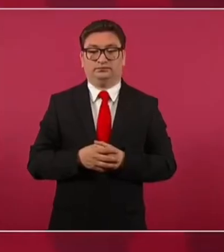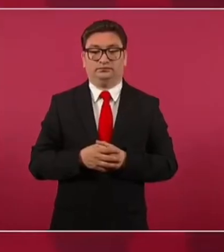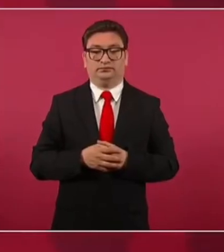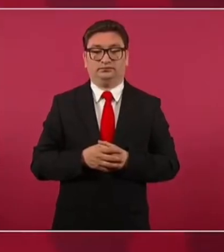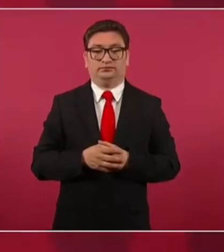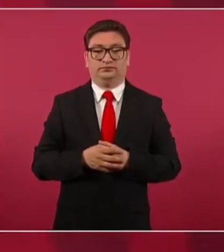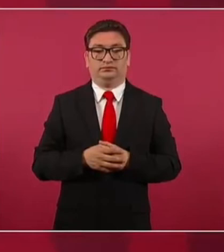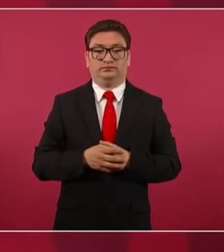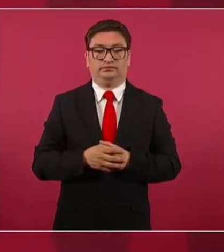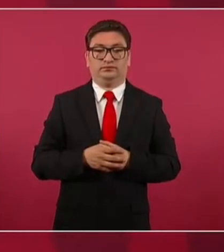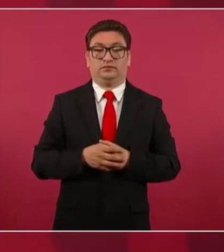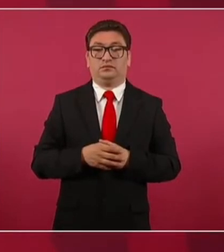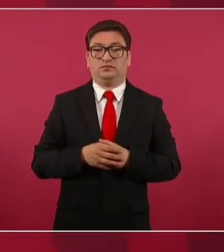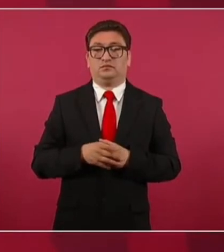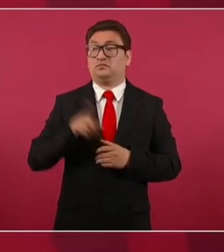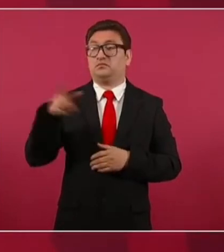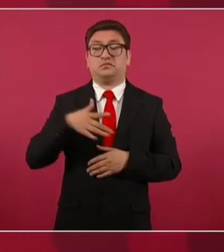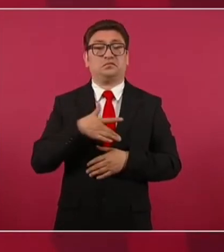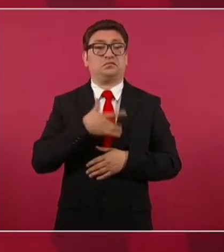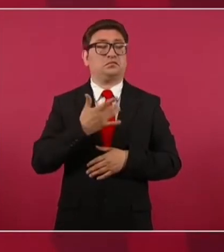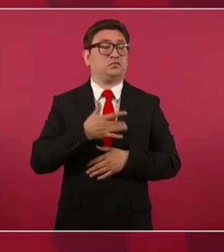ninguna limitación moral.